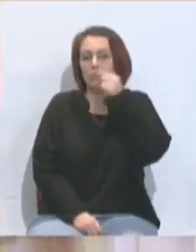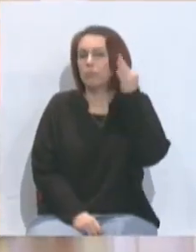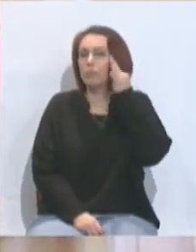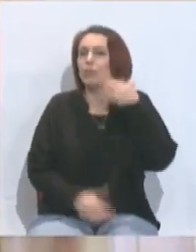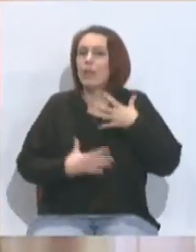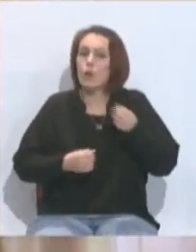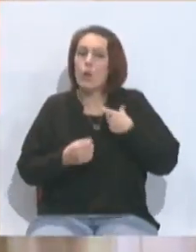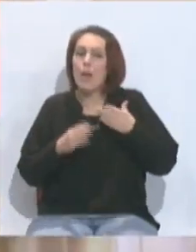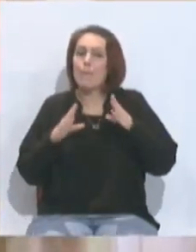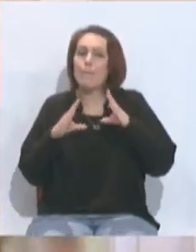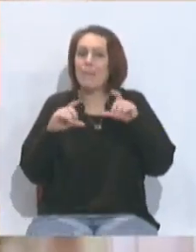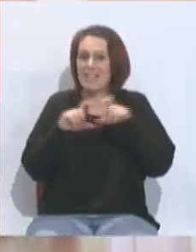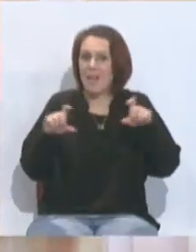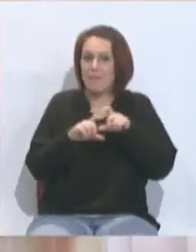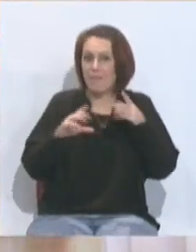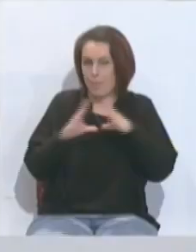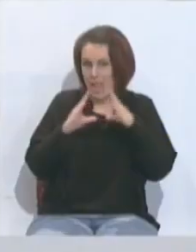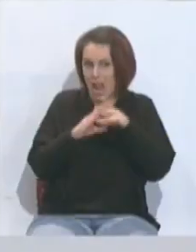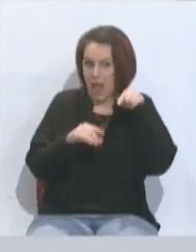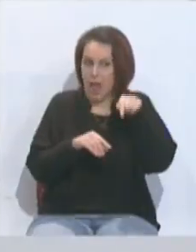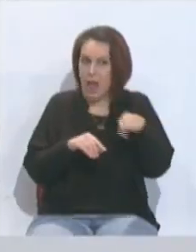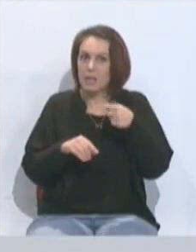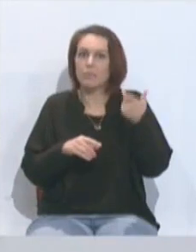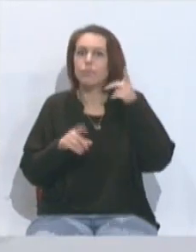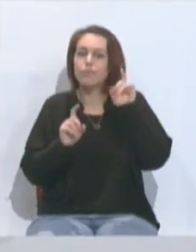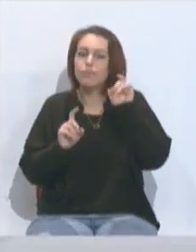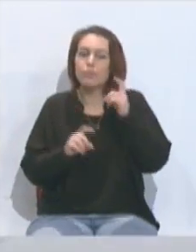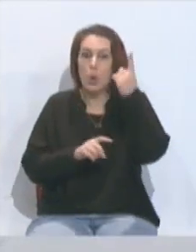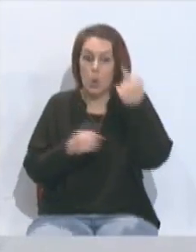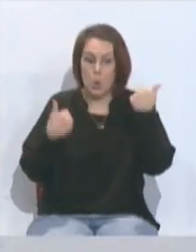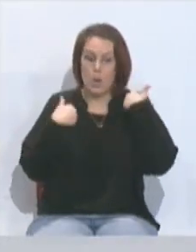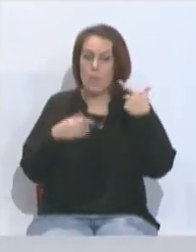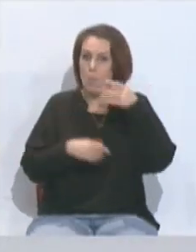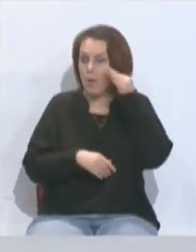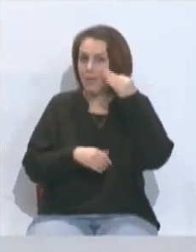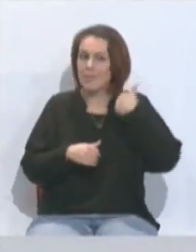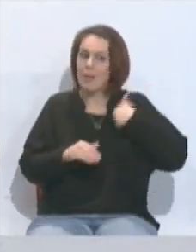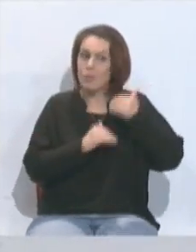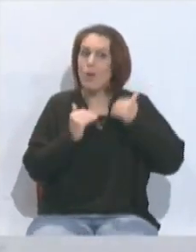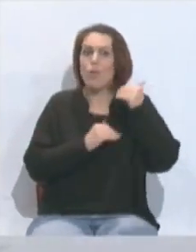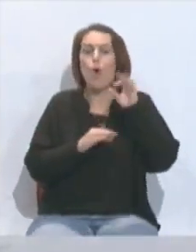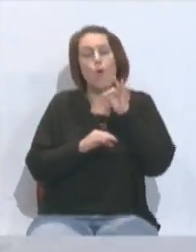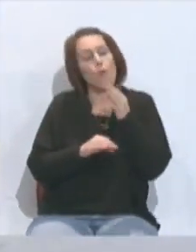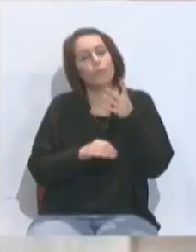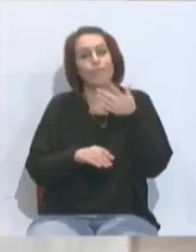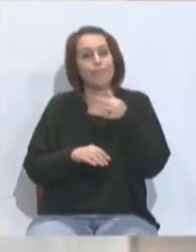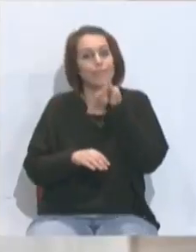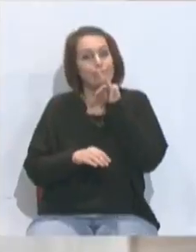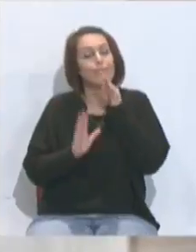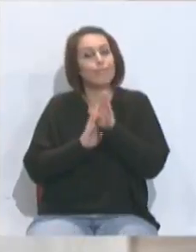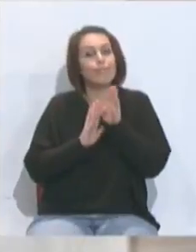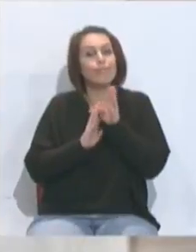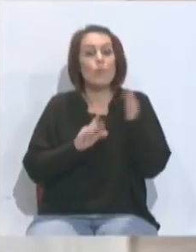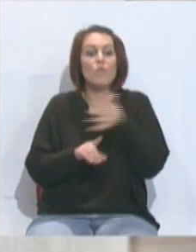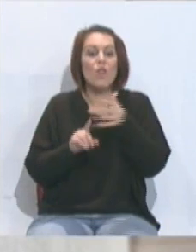empresa Feminaria, que impartirá una de las acciones dirigidas a mujeres que han superado o están en proceso de superación de la violencia